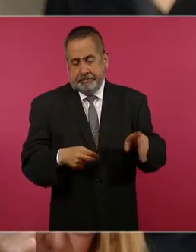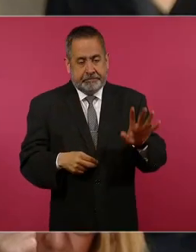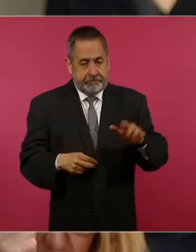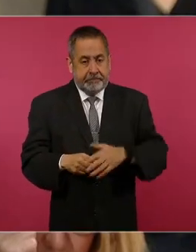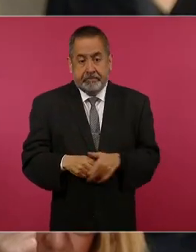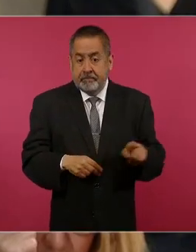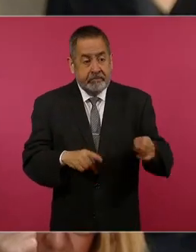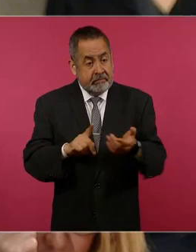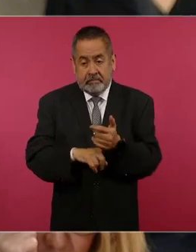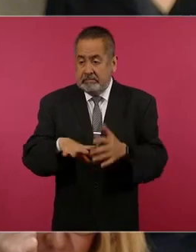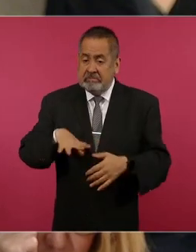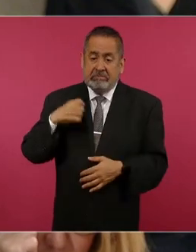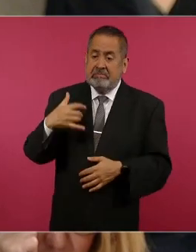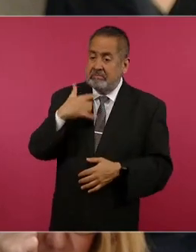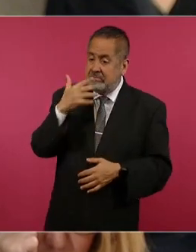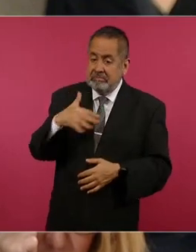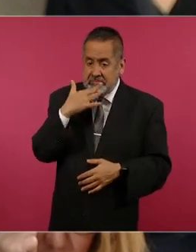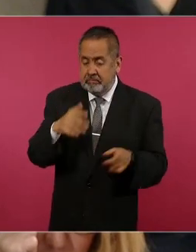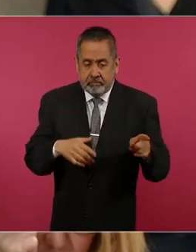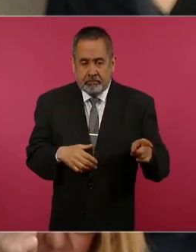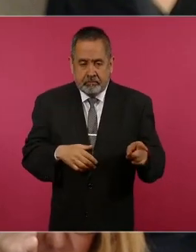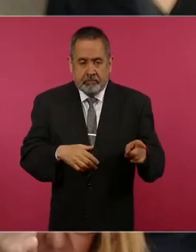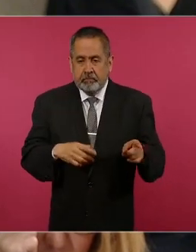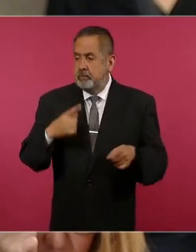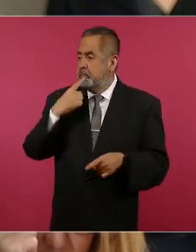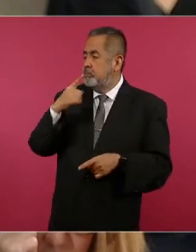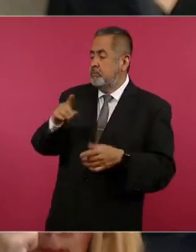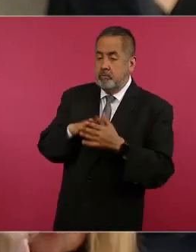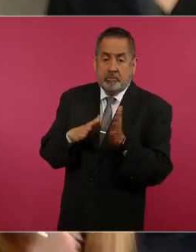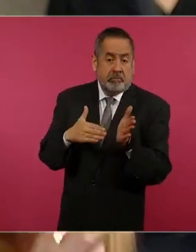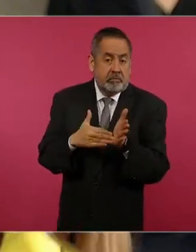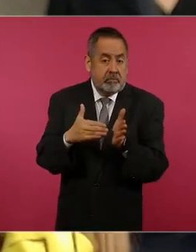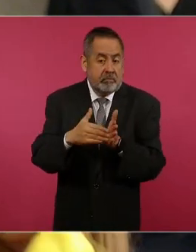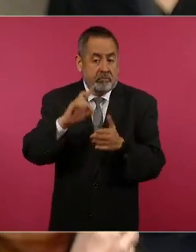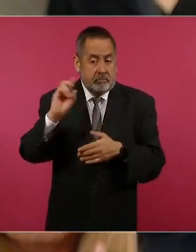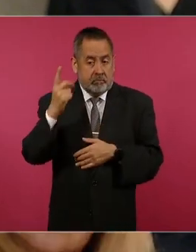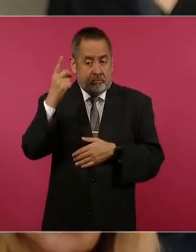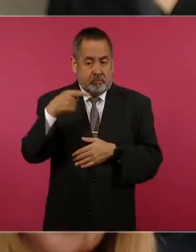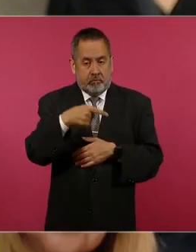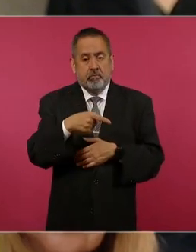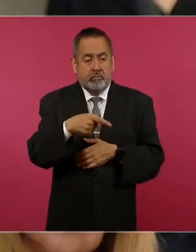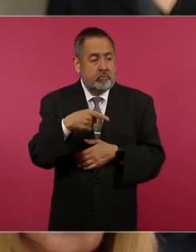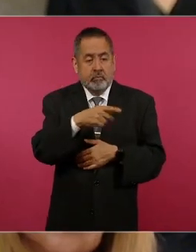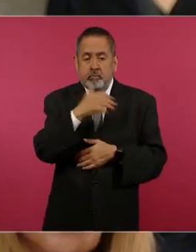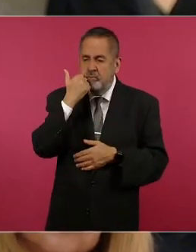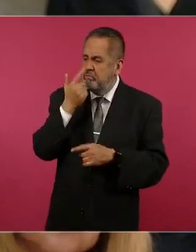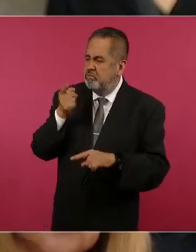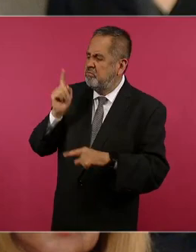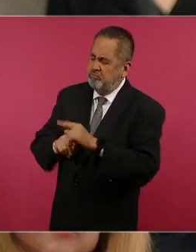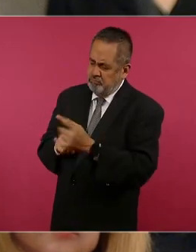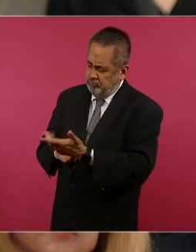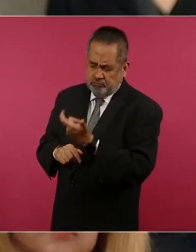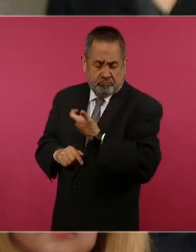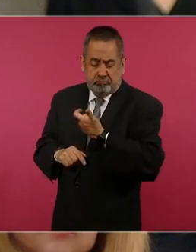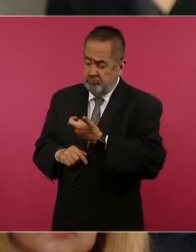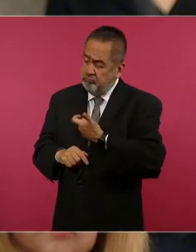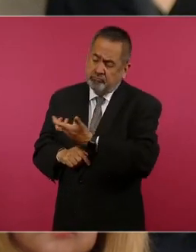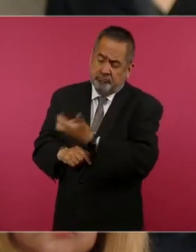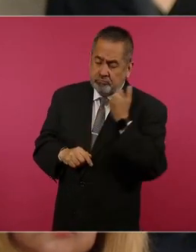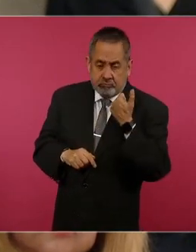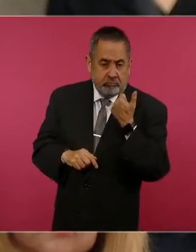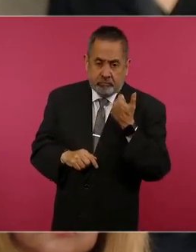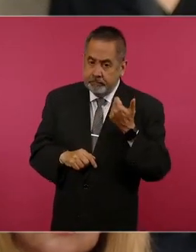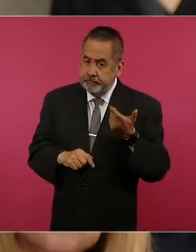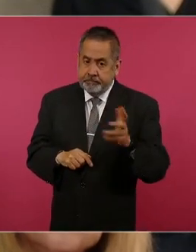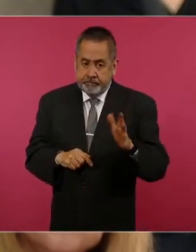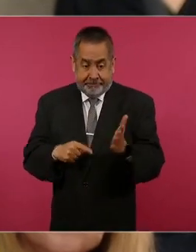abuso por completo en esta demanda de los millones de dólares que pretende o que a través de la demanda